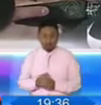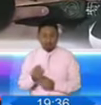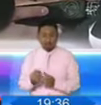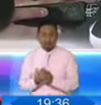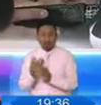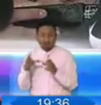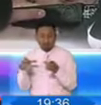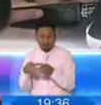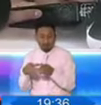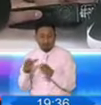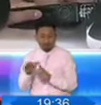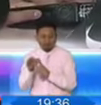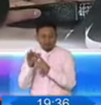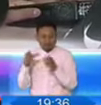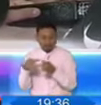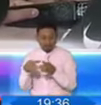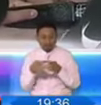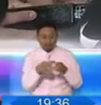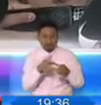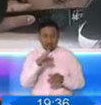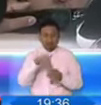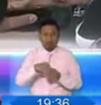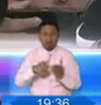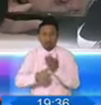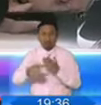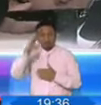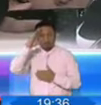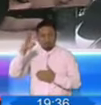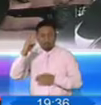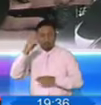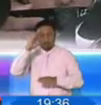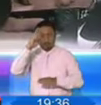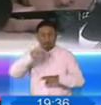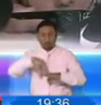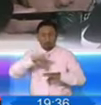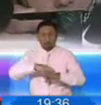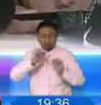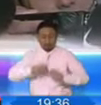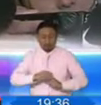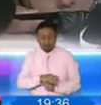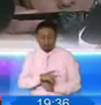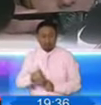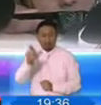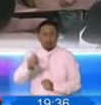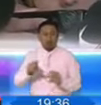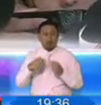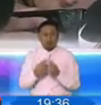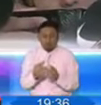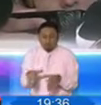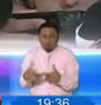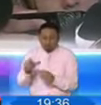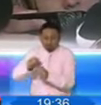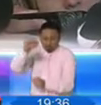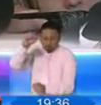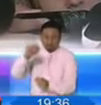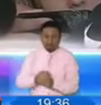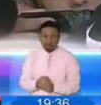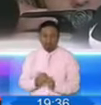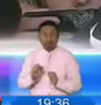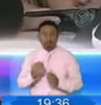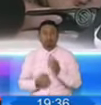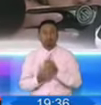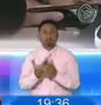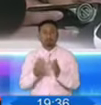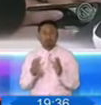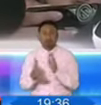unidades especiales a nivel del Ministerio del Interior, a nivel de la Policía Nacional, para justamente identificar estas redes de trata. Y también se han creado